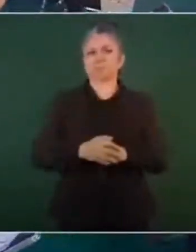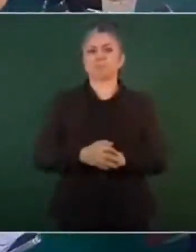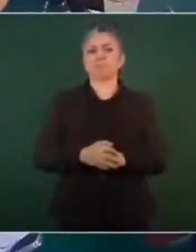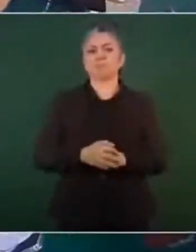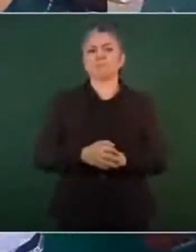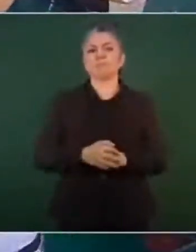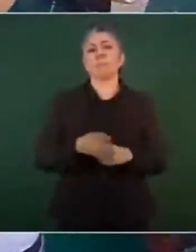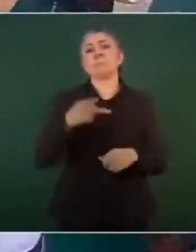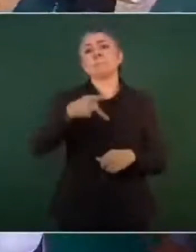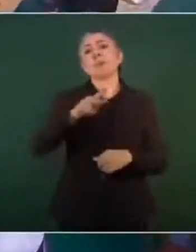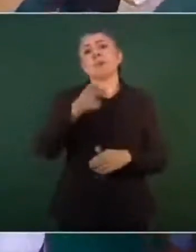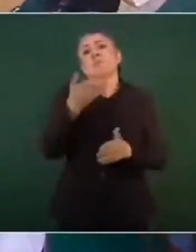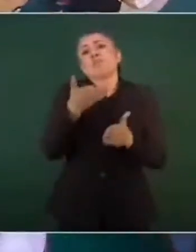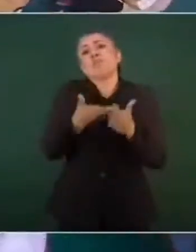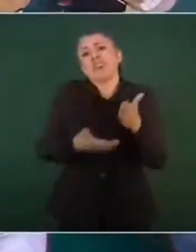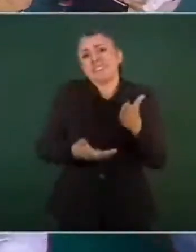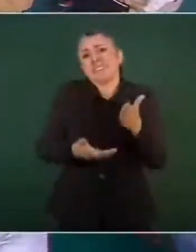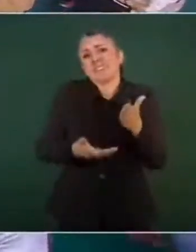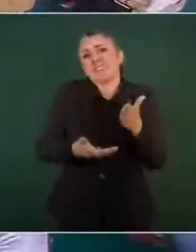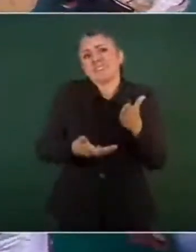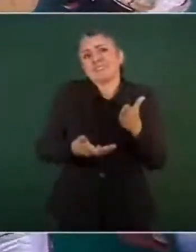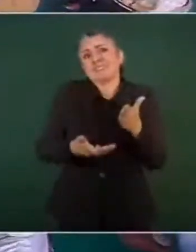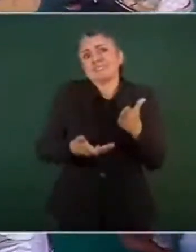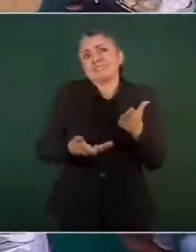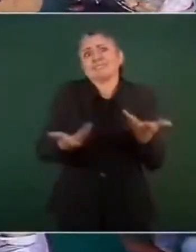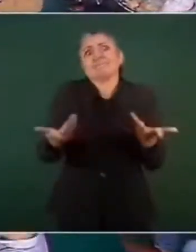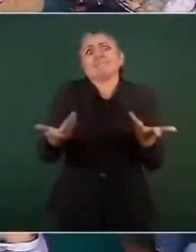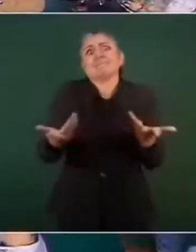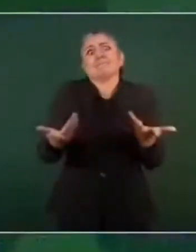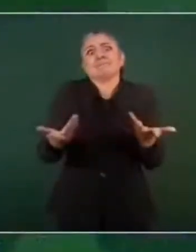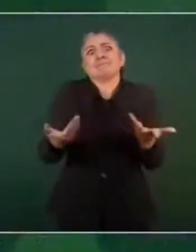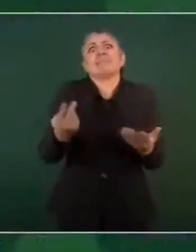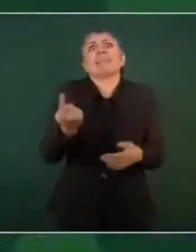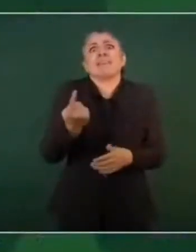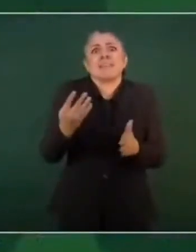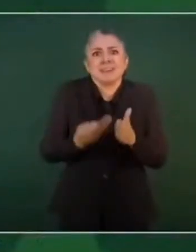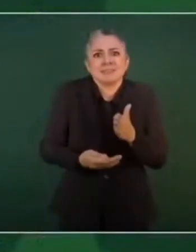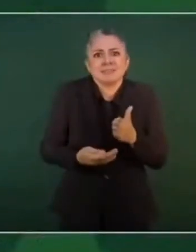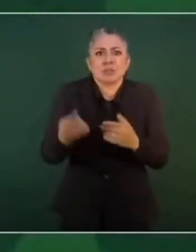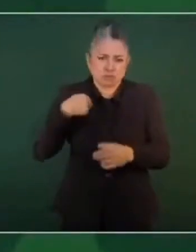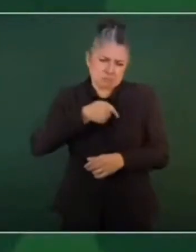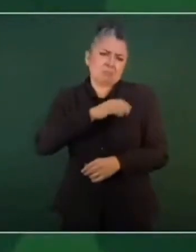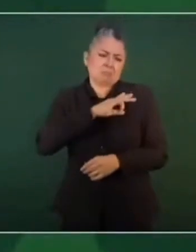que podemos llenar la cárcel o las cárceles